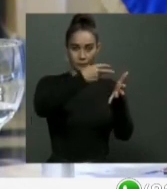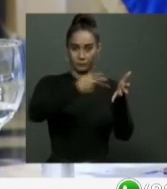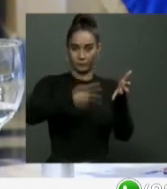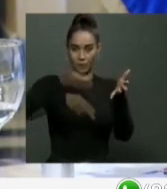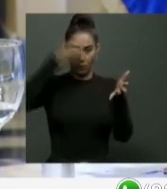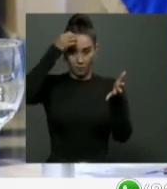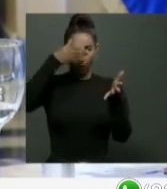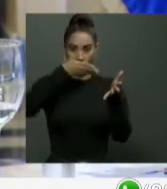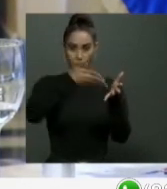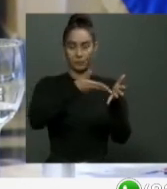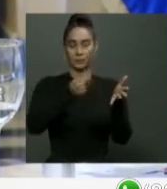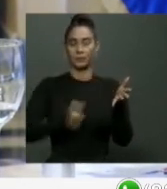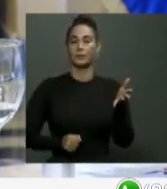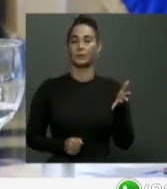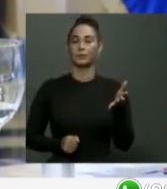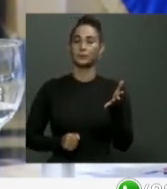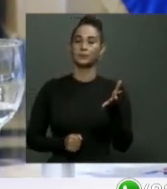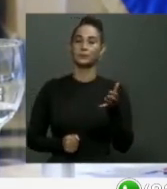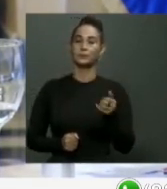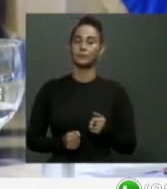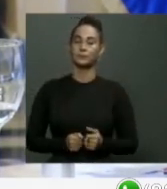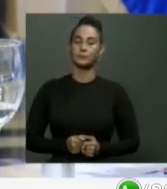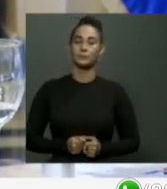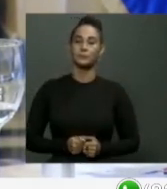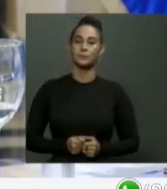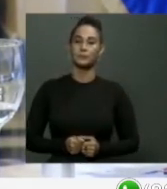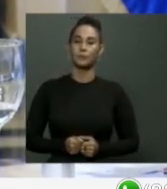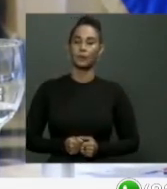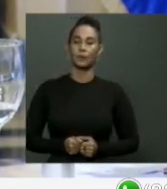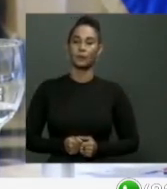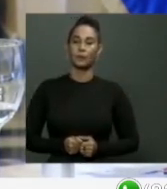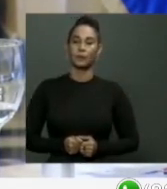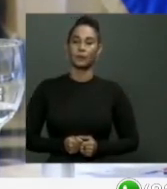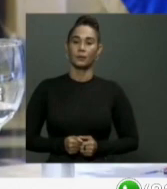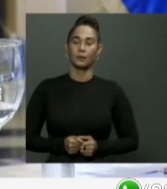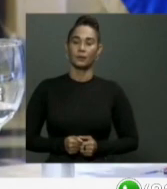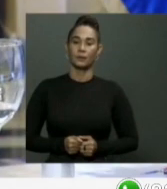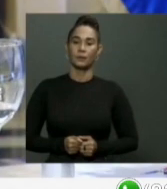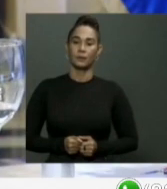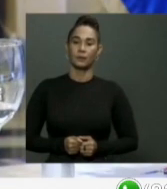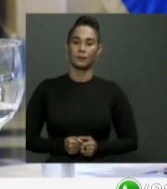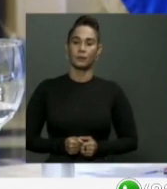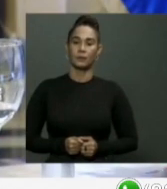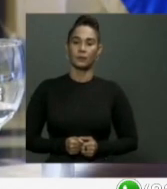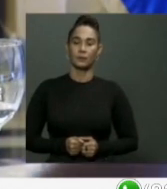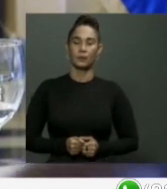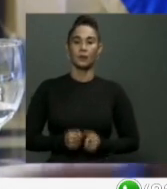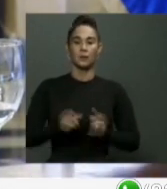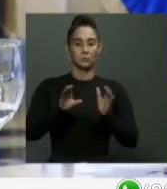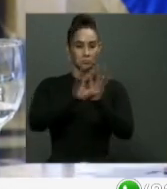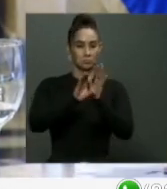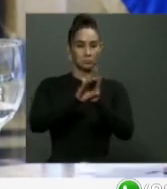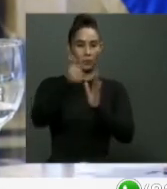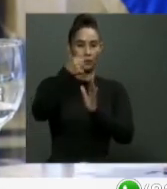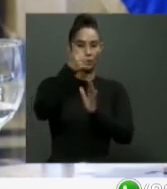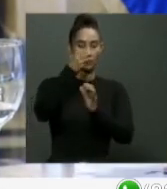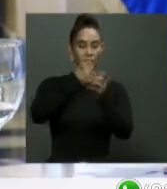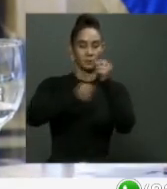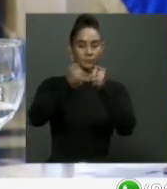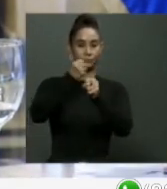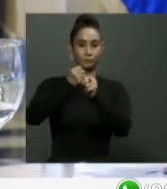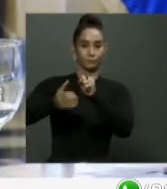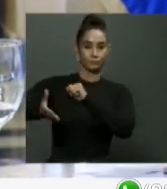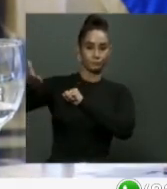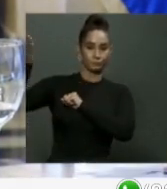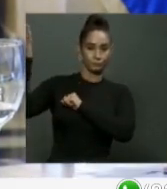de Santiago Rivera pidió a esas personas que han llegado al país abstenerse de participar en actividades masivas para evitar la